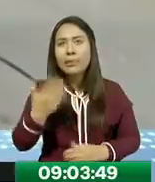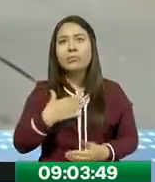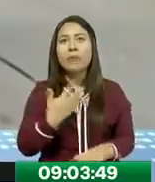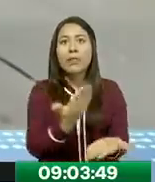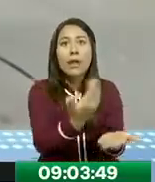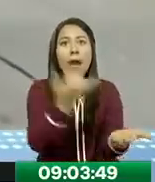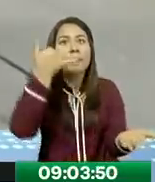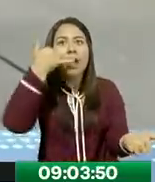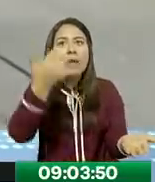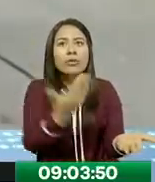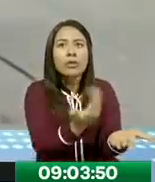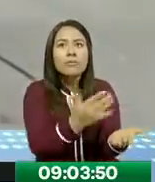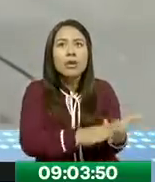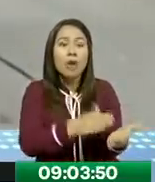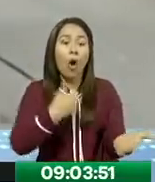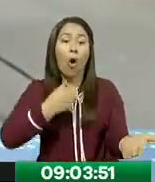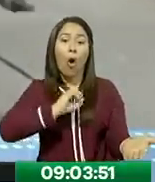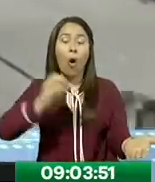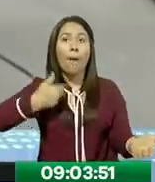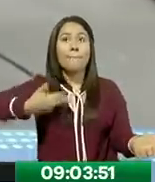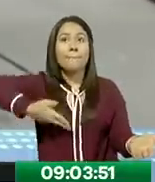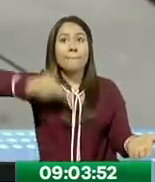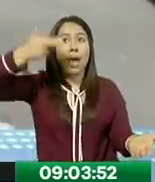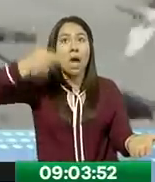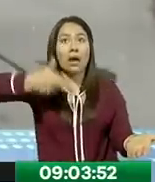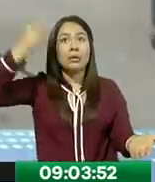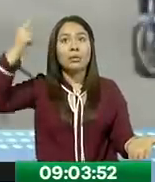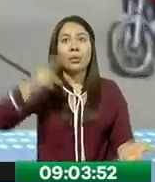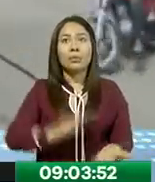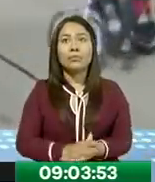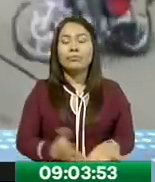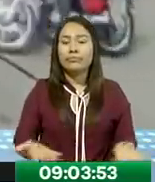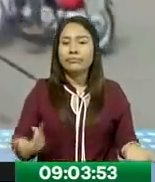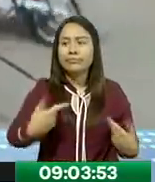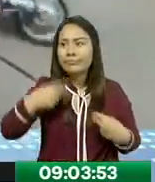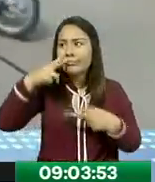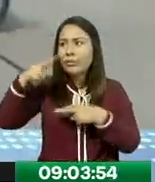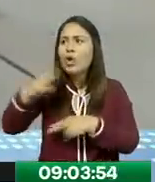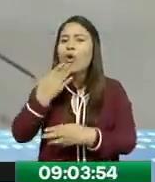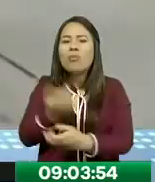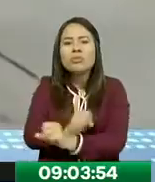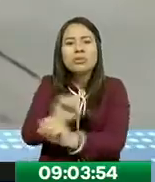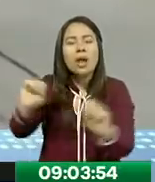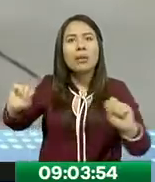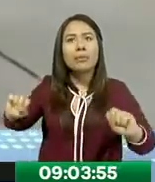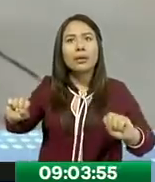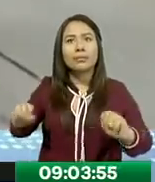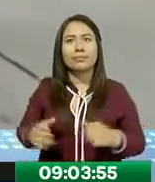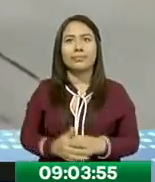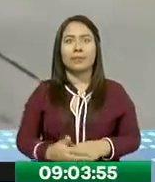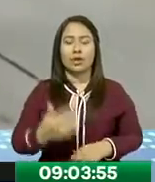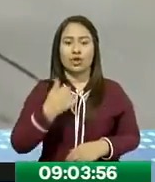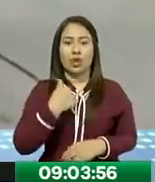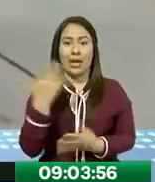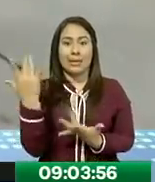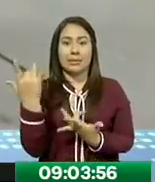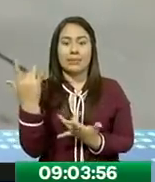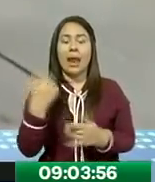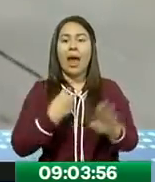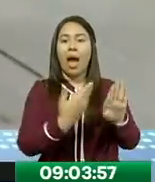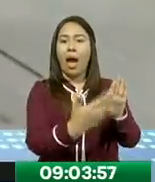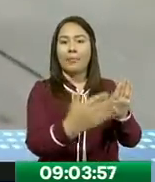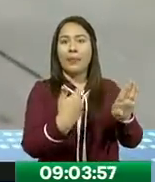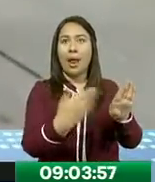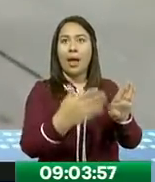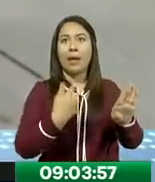le dé el teléfono, que si no me mataba. ¿Cómo logra usted librarse de este sujeto? Es que yo estaba esperando a que me abran la